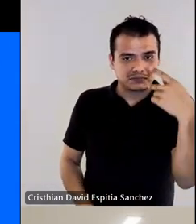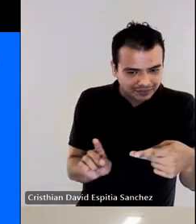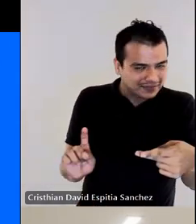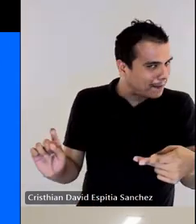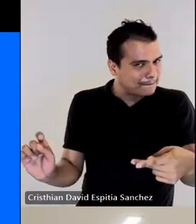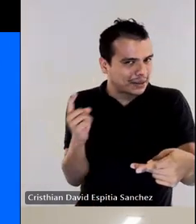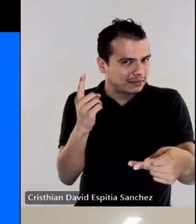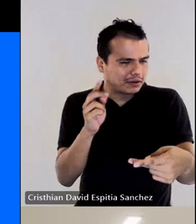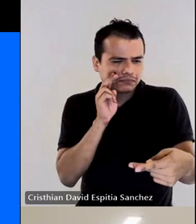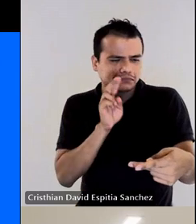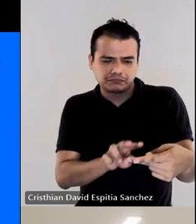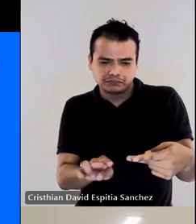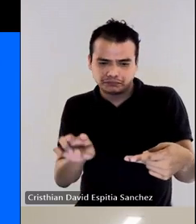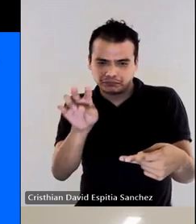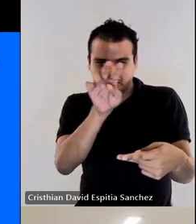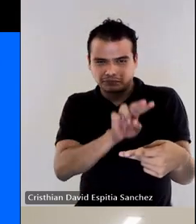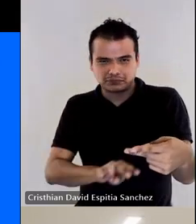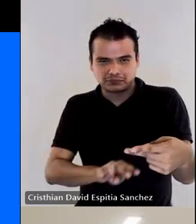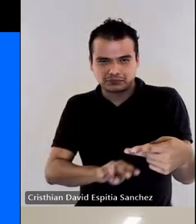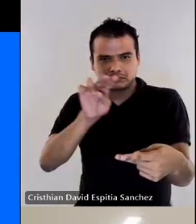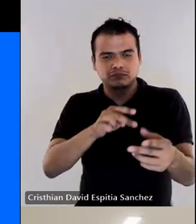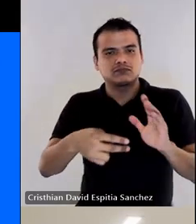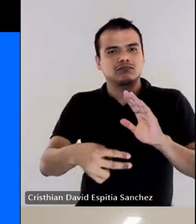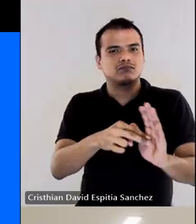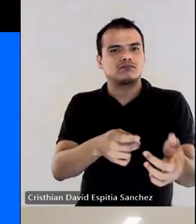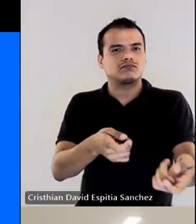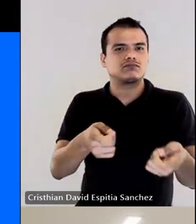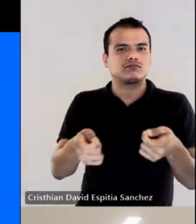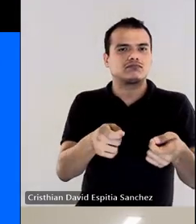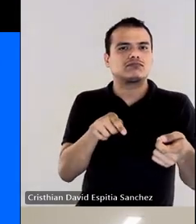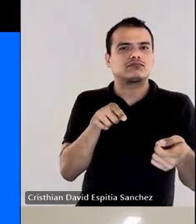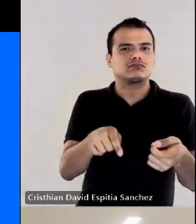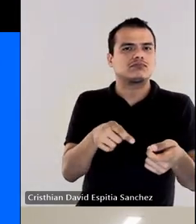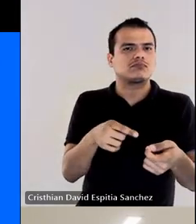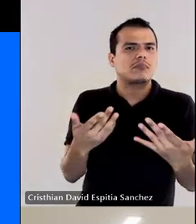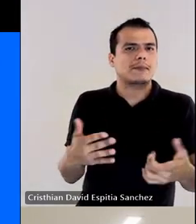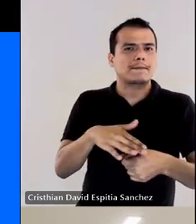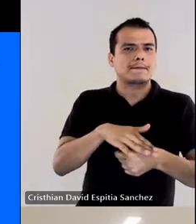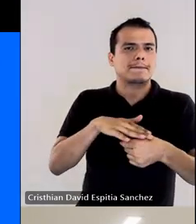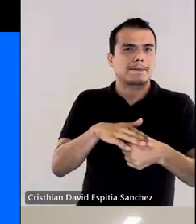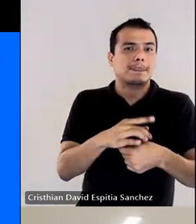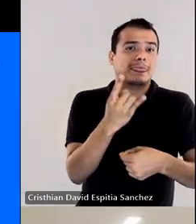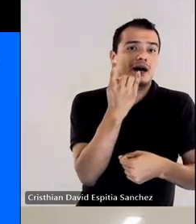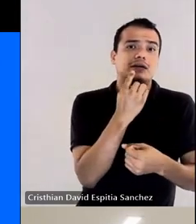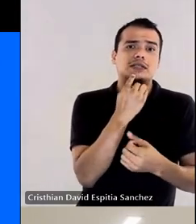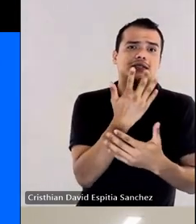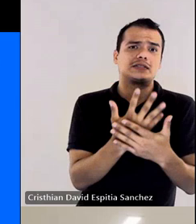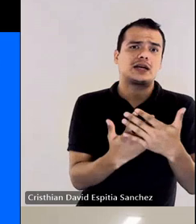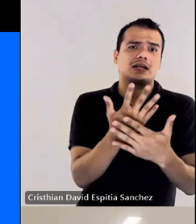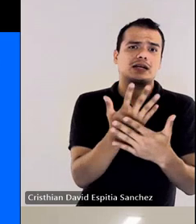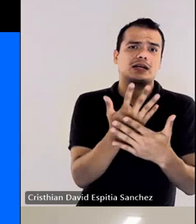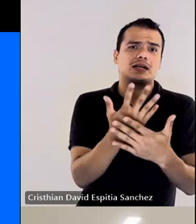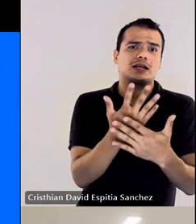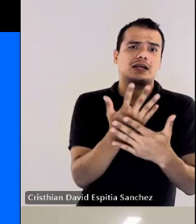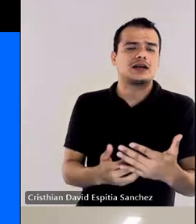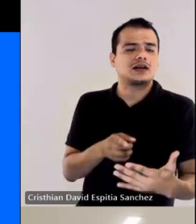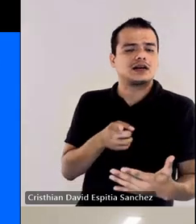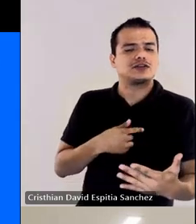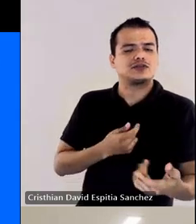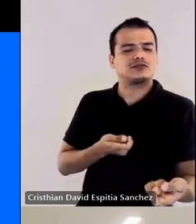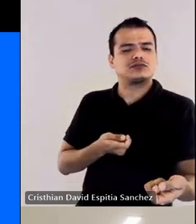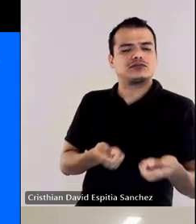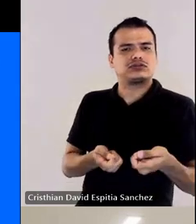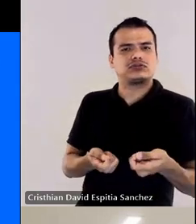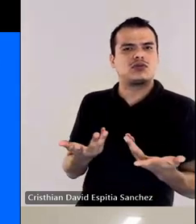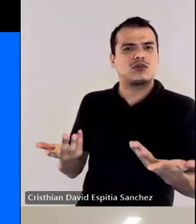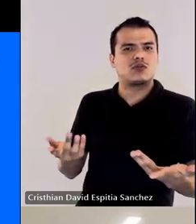situaciones, al control de una hemorragia exsanguinante, es decir, una hemorragia externa a la cual yo debo controlar de